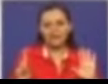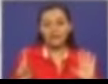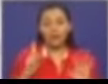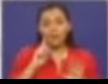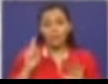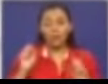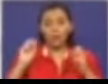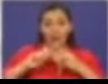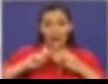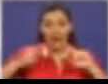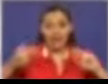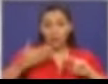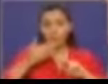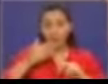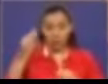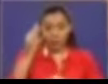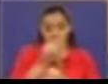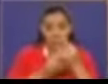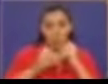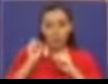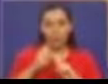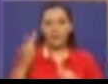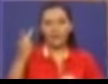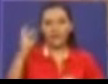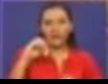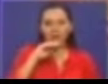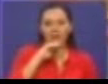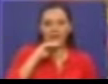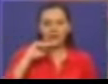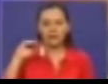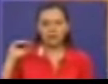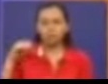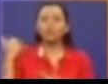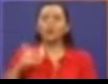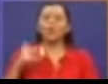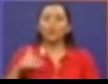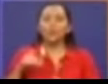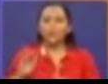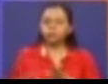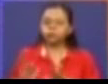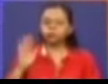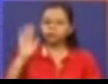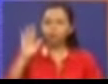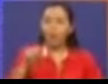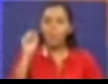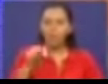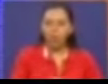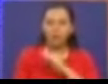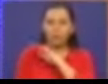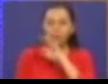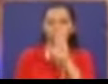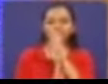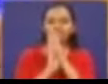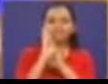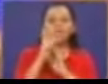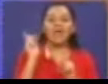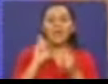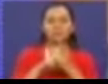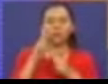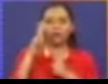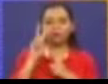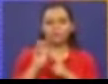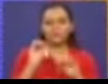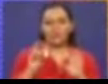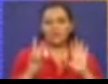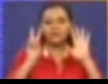20 litros por vaca. ¿Se dan cuenta? Entonces es un salto brutal para salir de la pobreza. Y eso lo vamos a lograr hasta el 2017 con